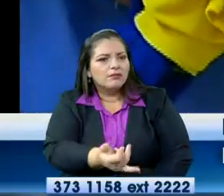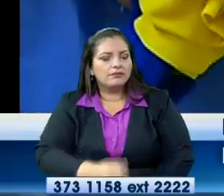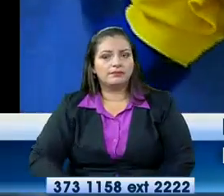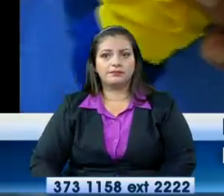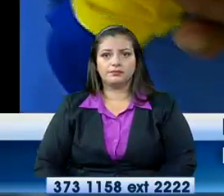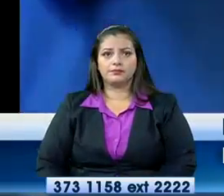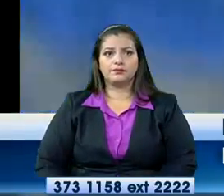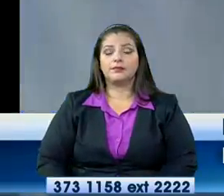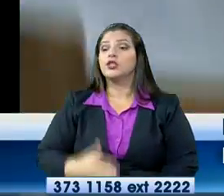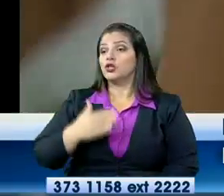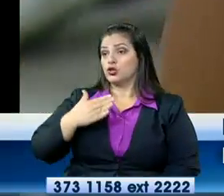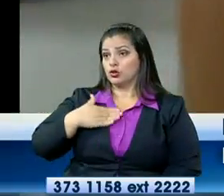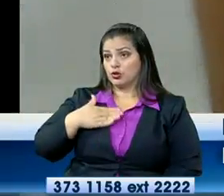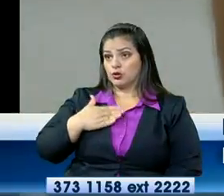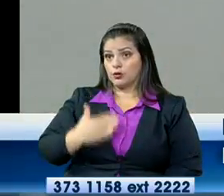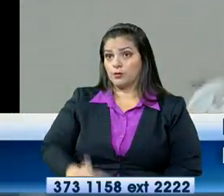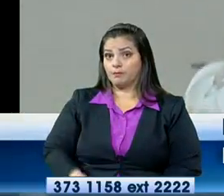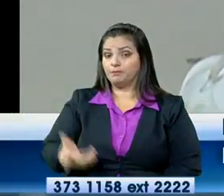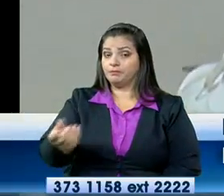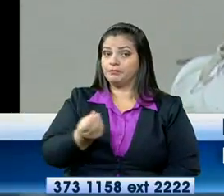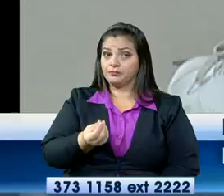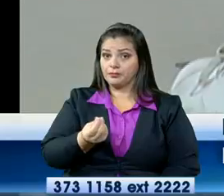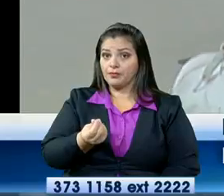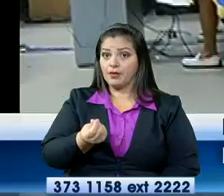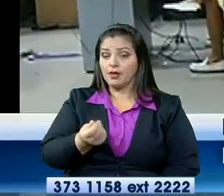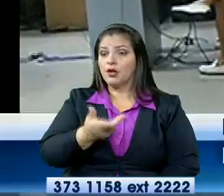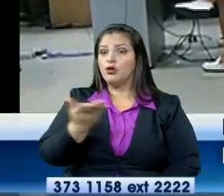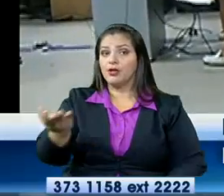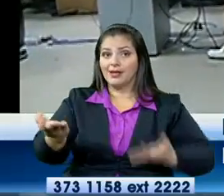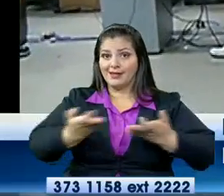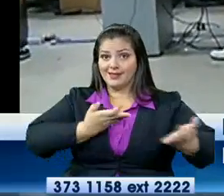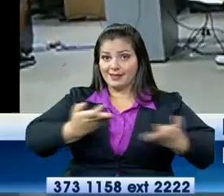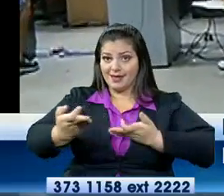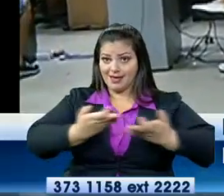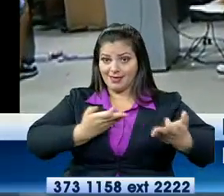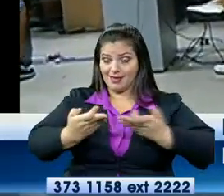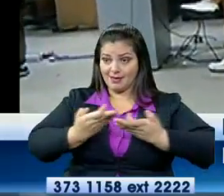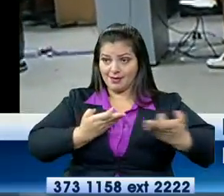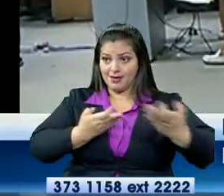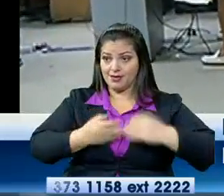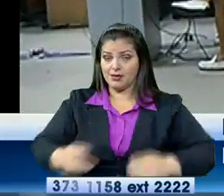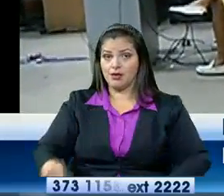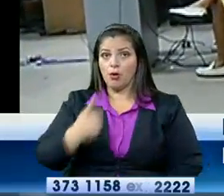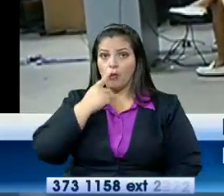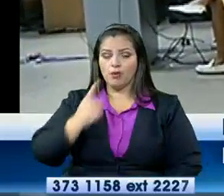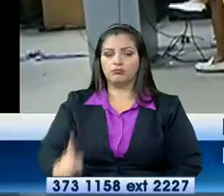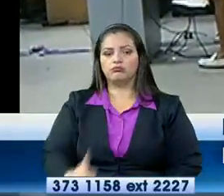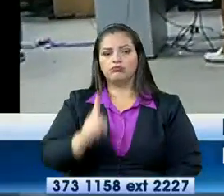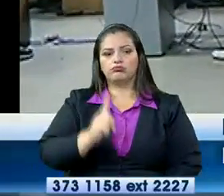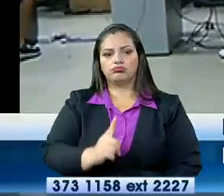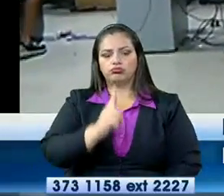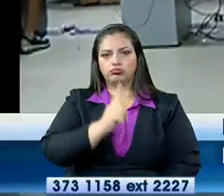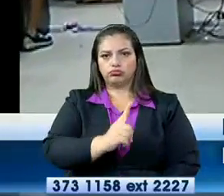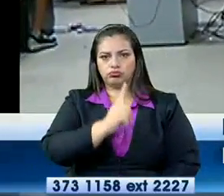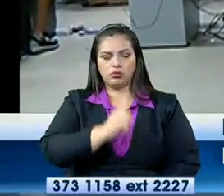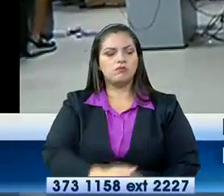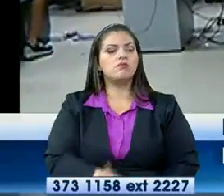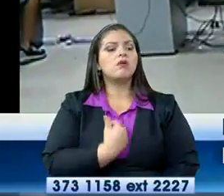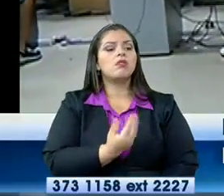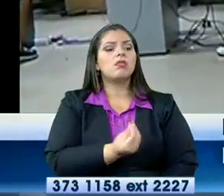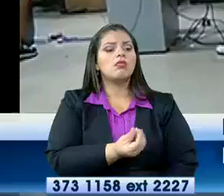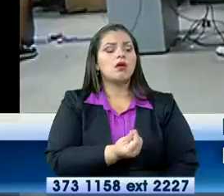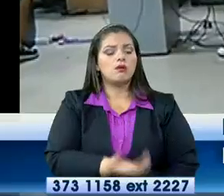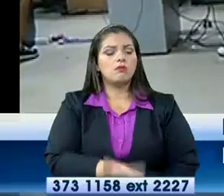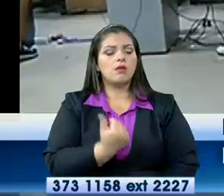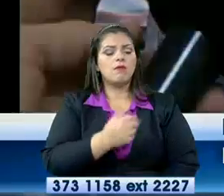man quería un vuelto. ¿Ya? Que no lo fue a reclamar en la tienda porque yo me había ido por allá. ¿Ya? Y le regresé su vuelto. Y el man